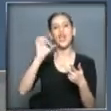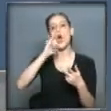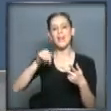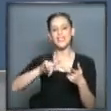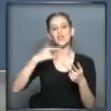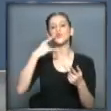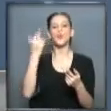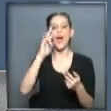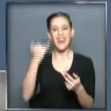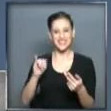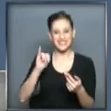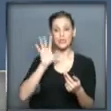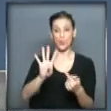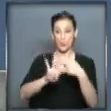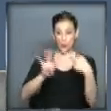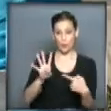Suárez.